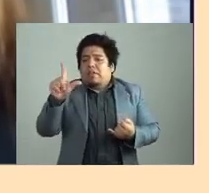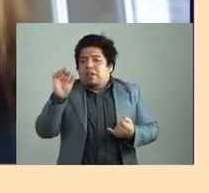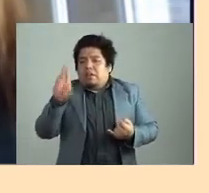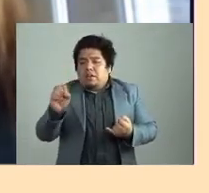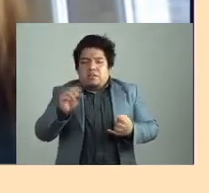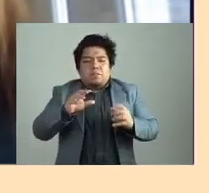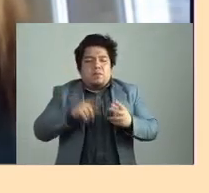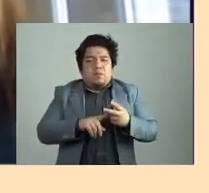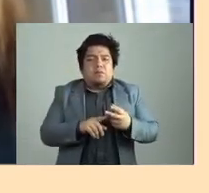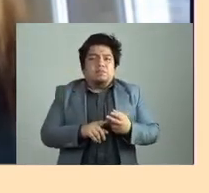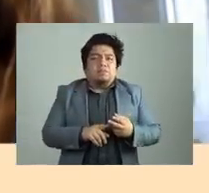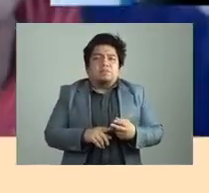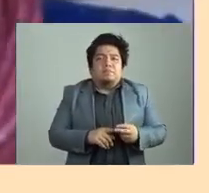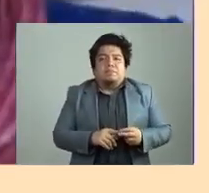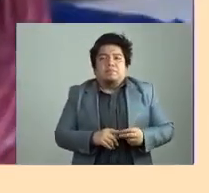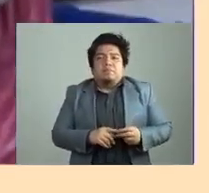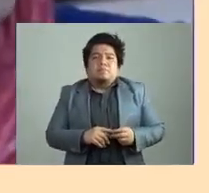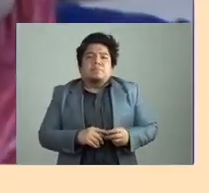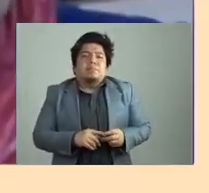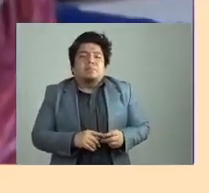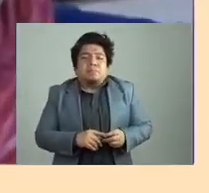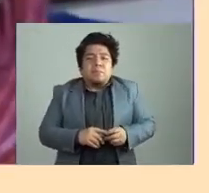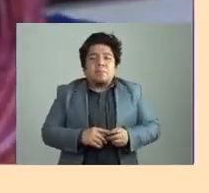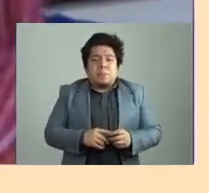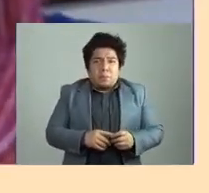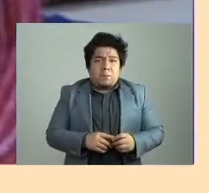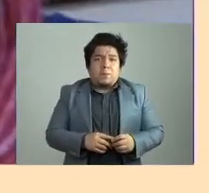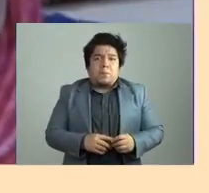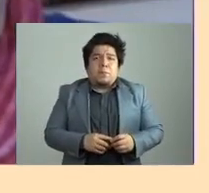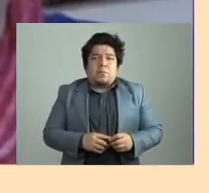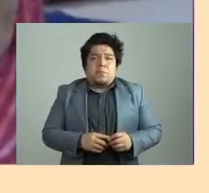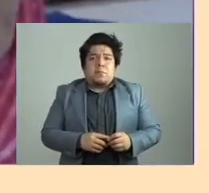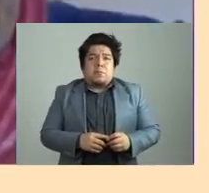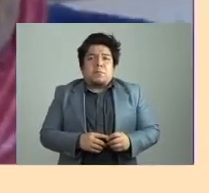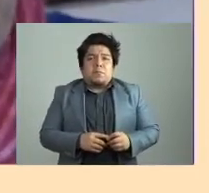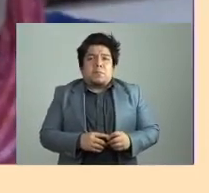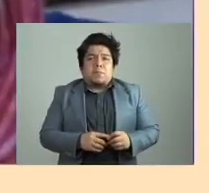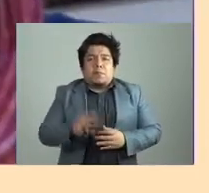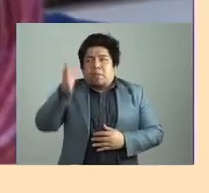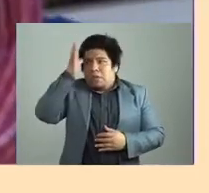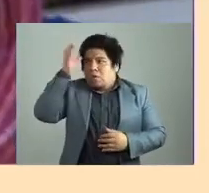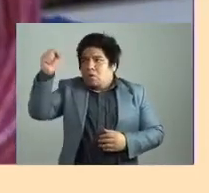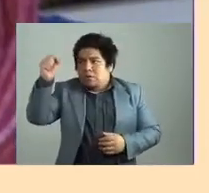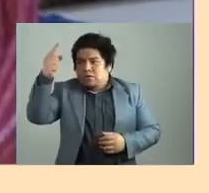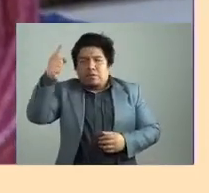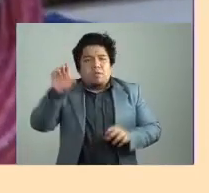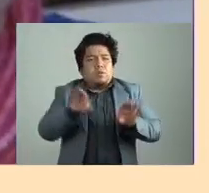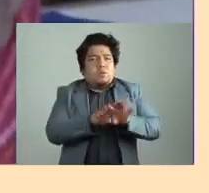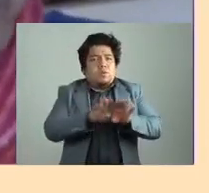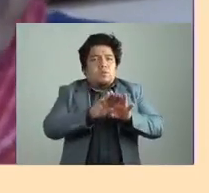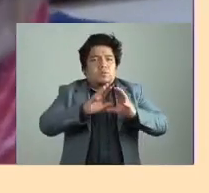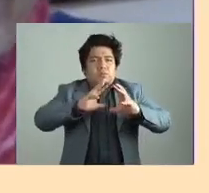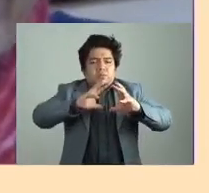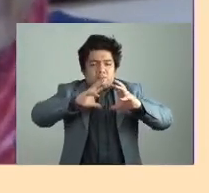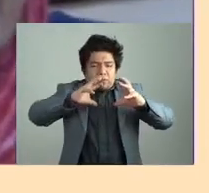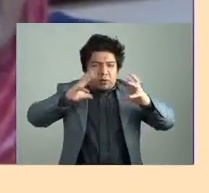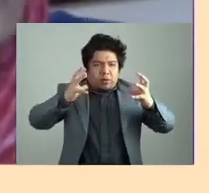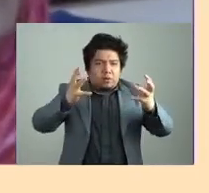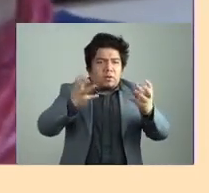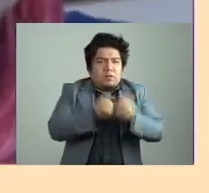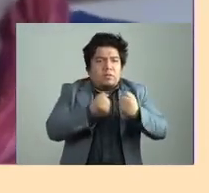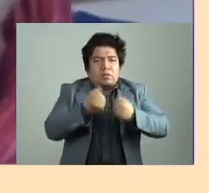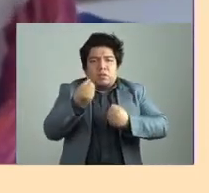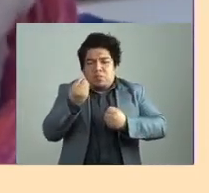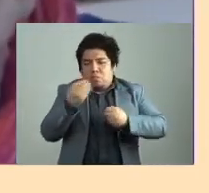bueno es el concepto de acumulación originaria un muy muy importante